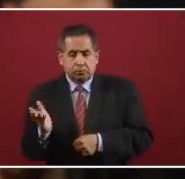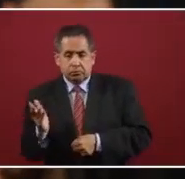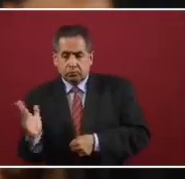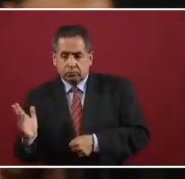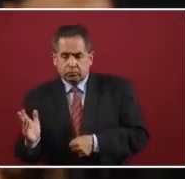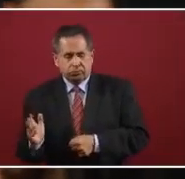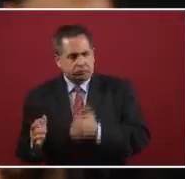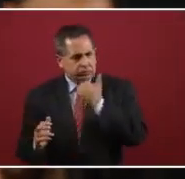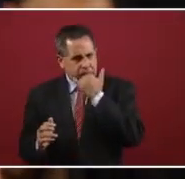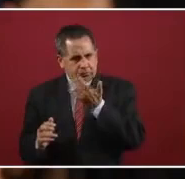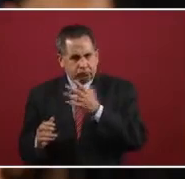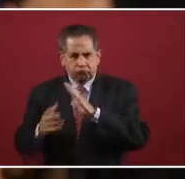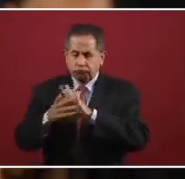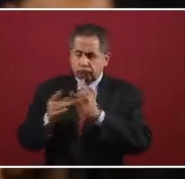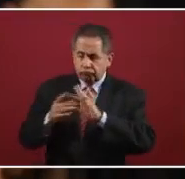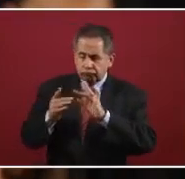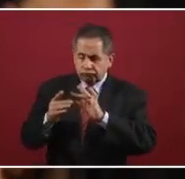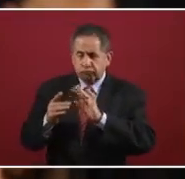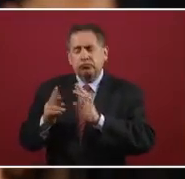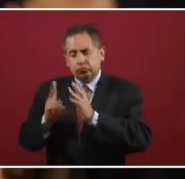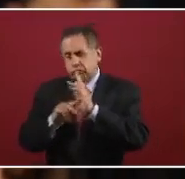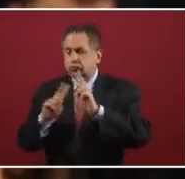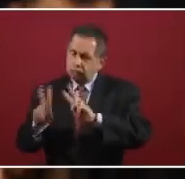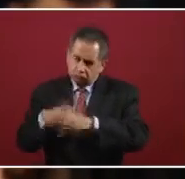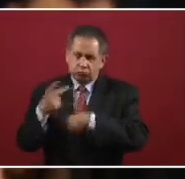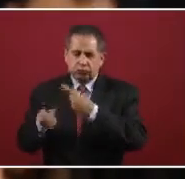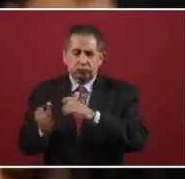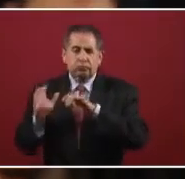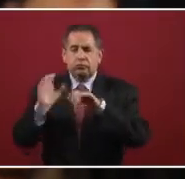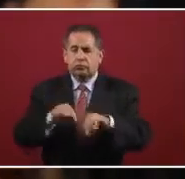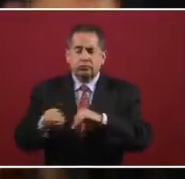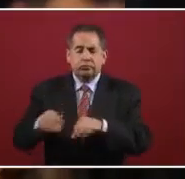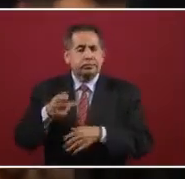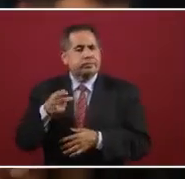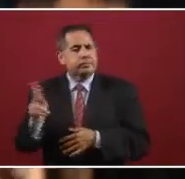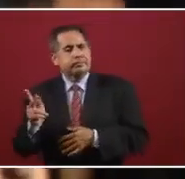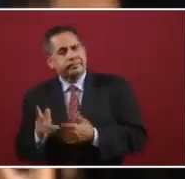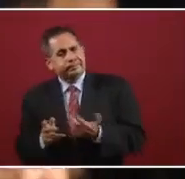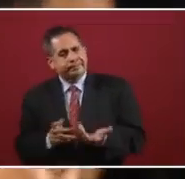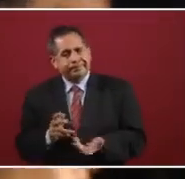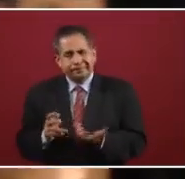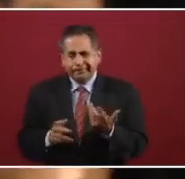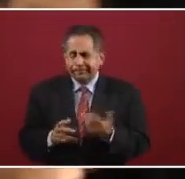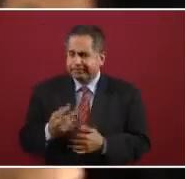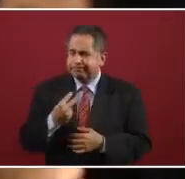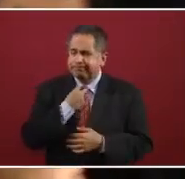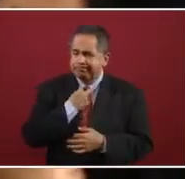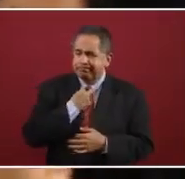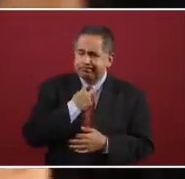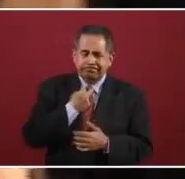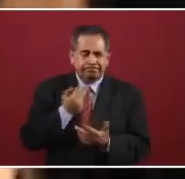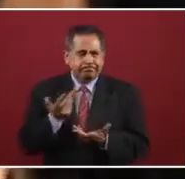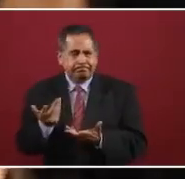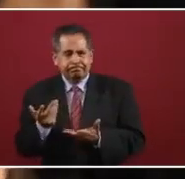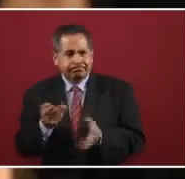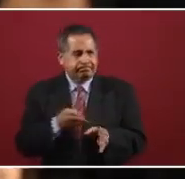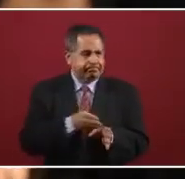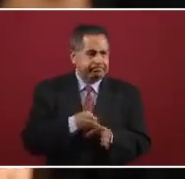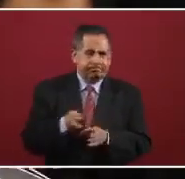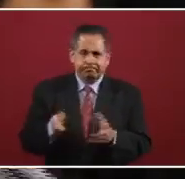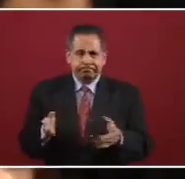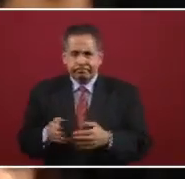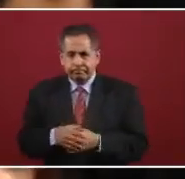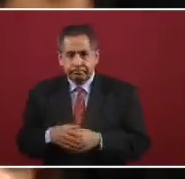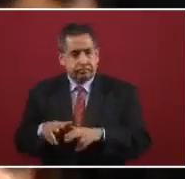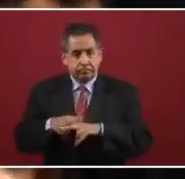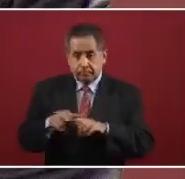que después de palabras se les volvió a contratar, pero que están en una disyuntiva porque ni